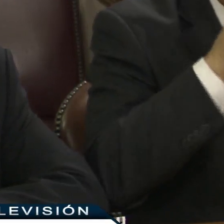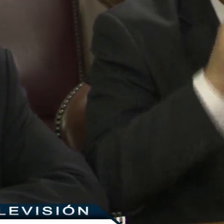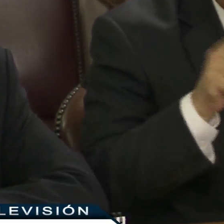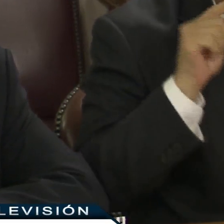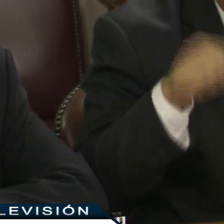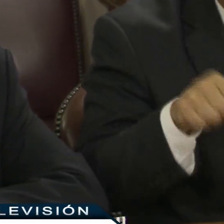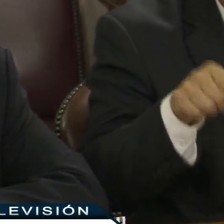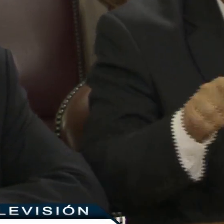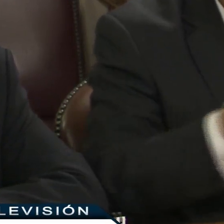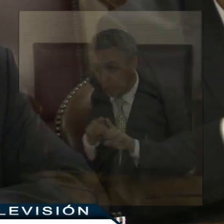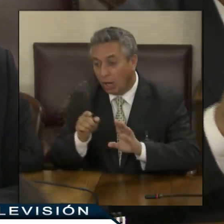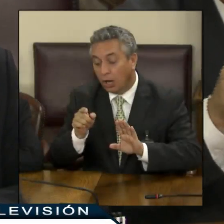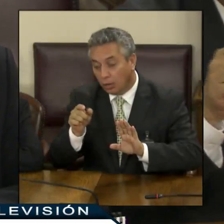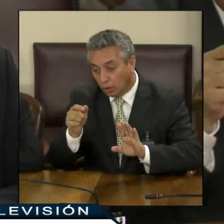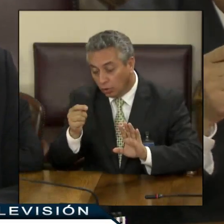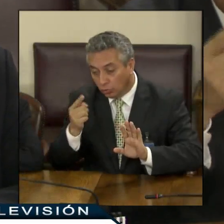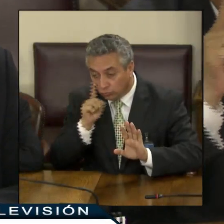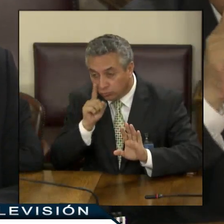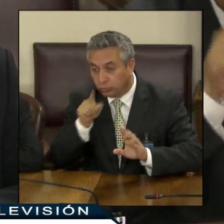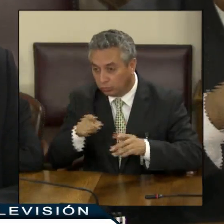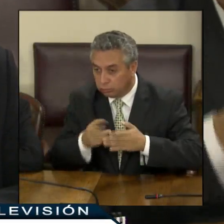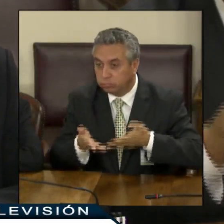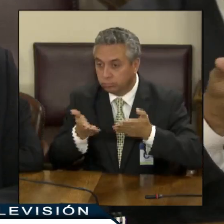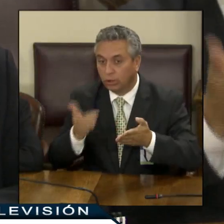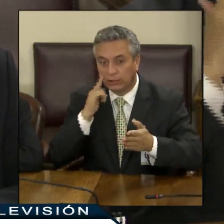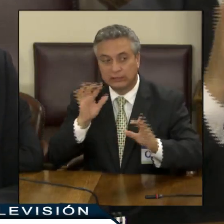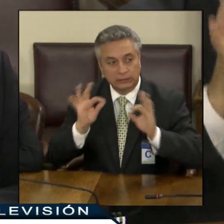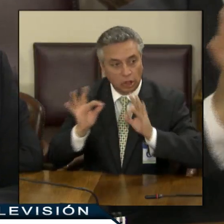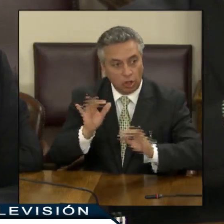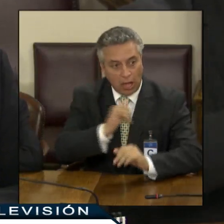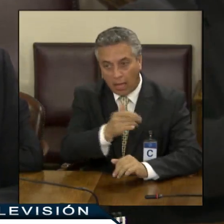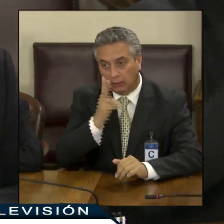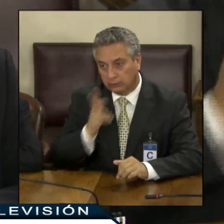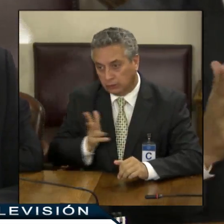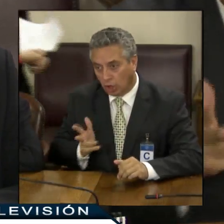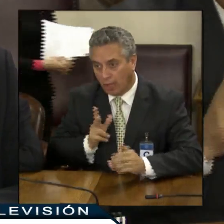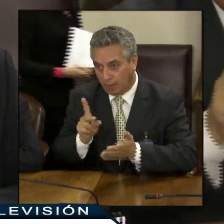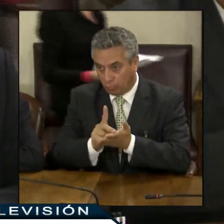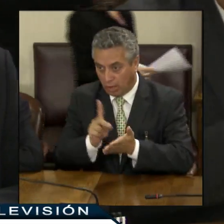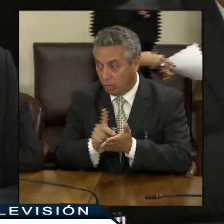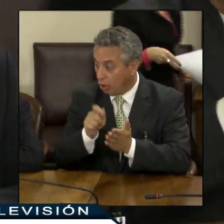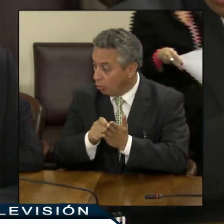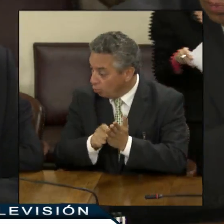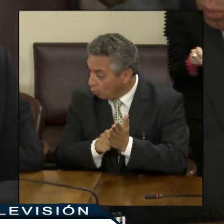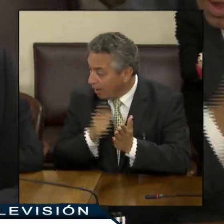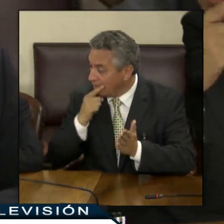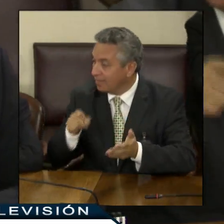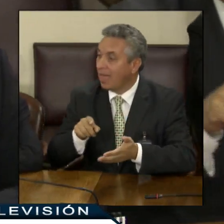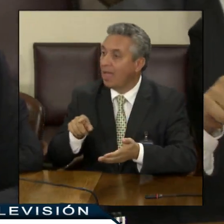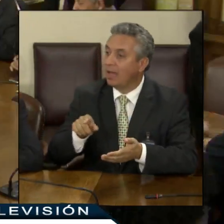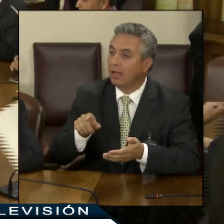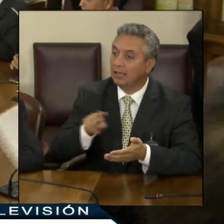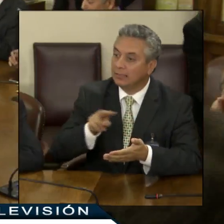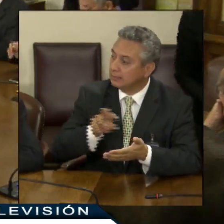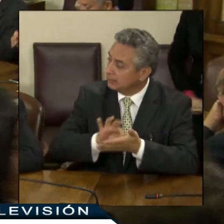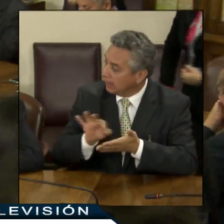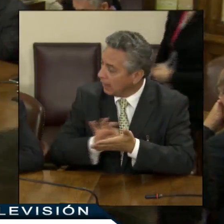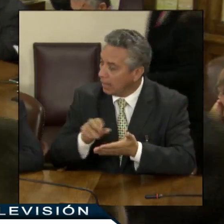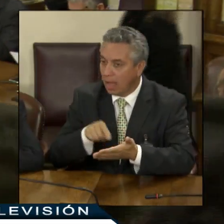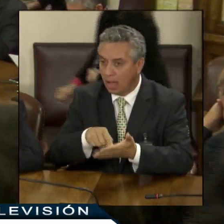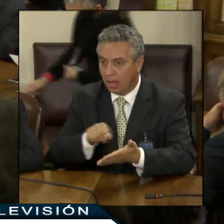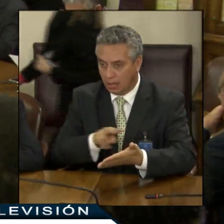85a se encuentra a disposición de las señoras y señores diputados cuenta la secretaria dará lectura a la